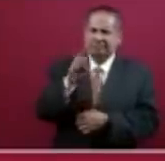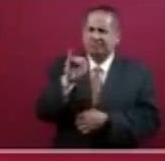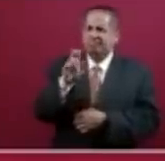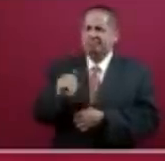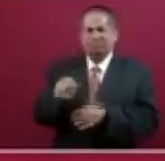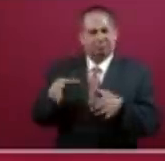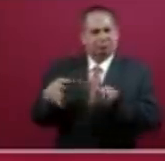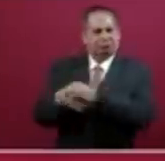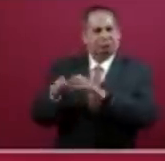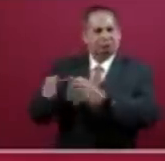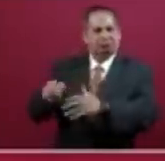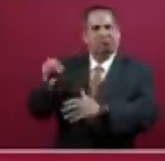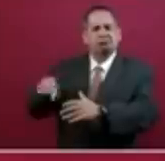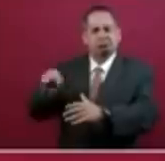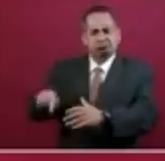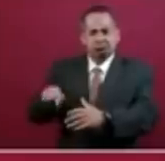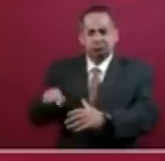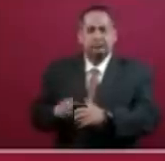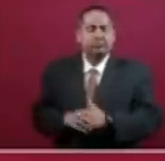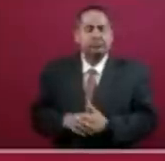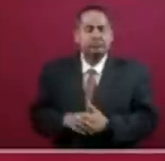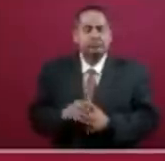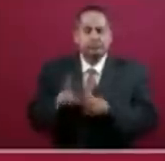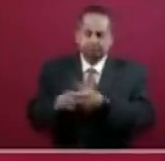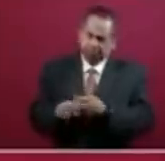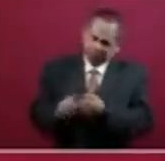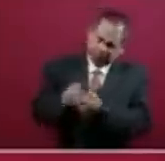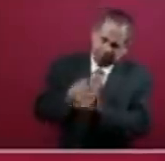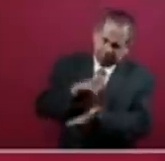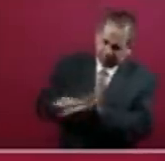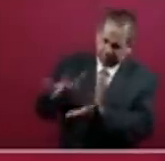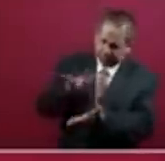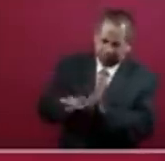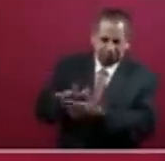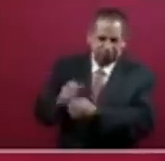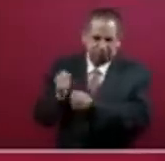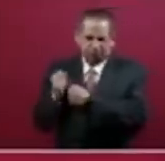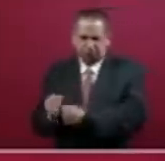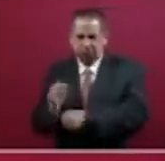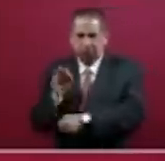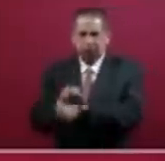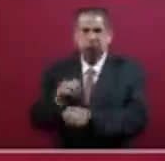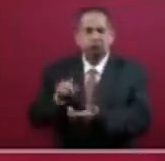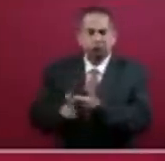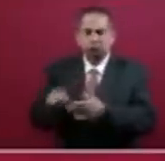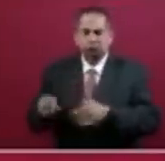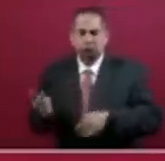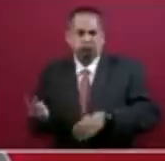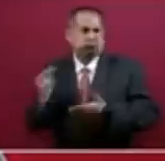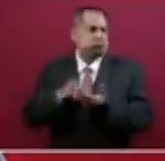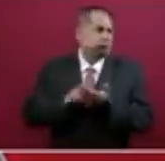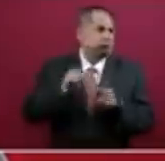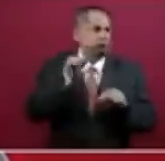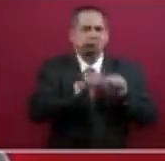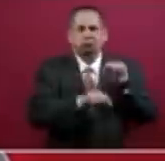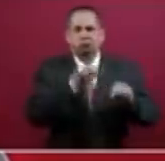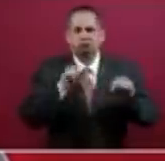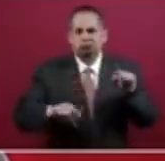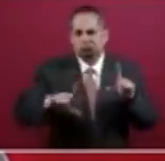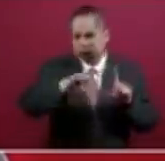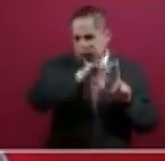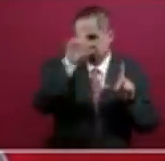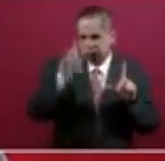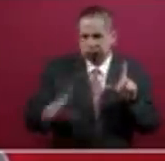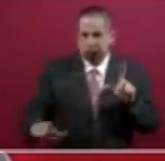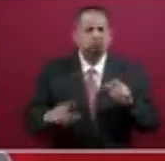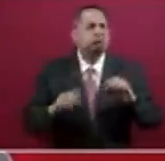Y lo vamos a fortalecer, porque va a tener presencia en todo el territorio